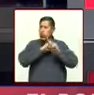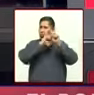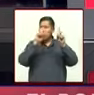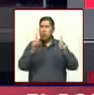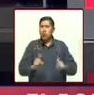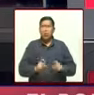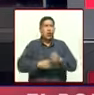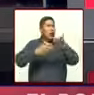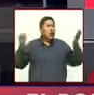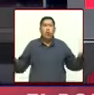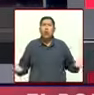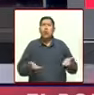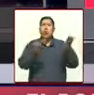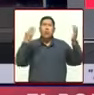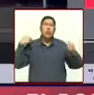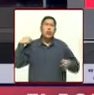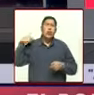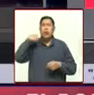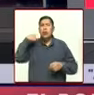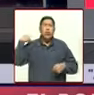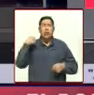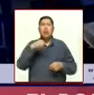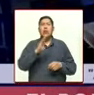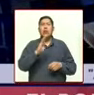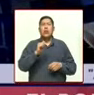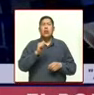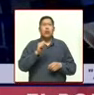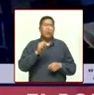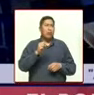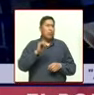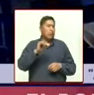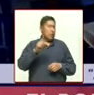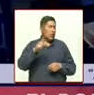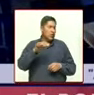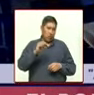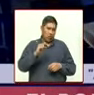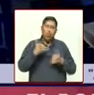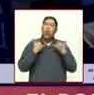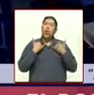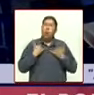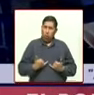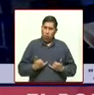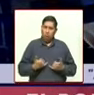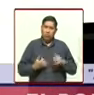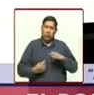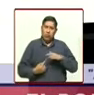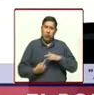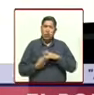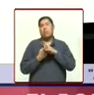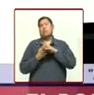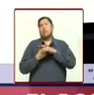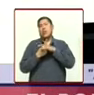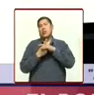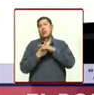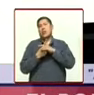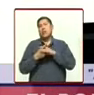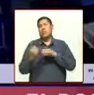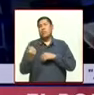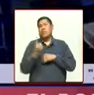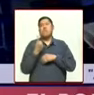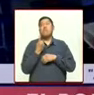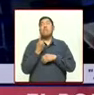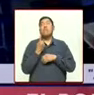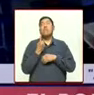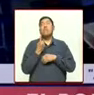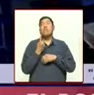se preguntaban, ¿y dónde está el sargento Basilio Mamani, Denise y Miriam? hoy apareció, hoy se presentó ante